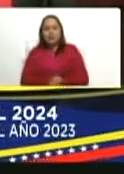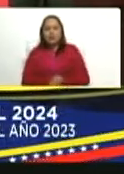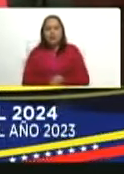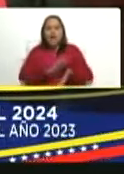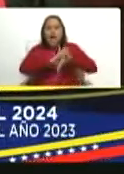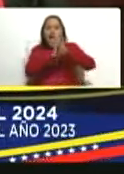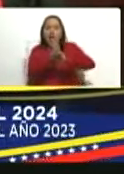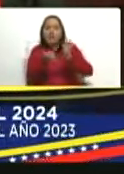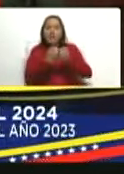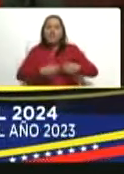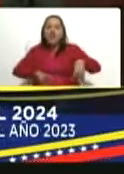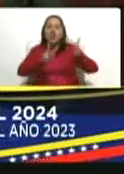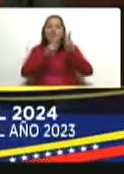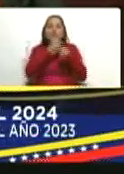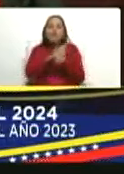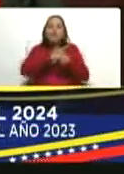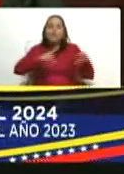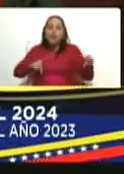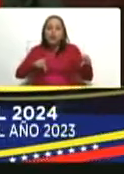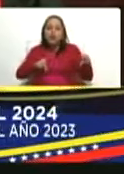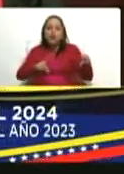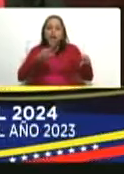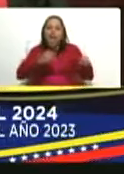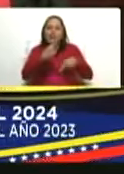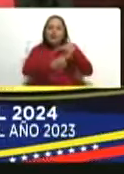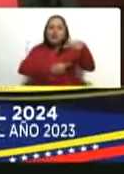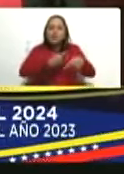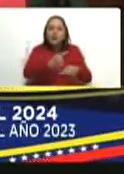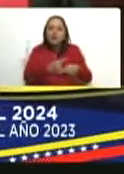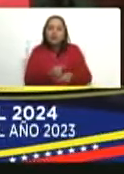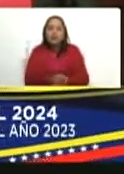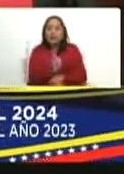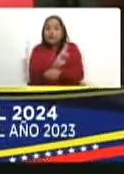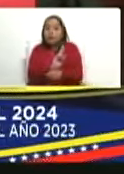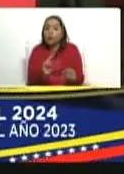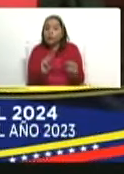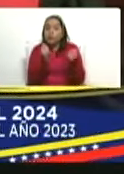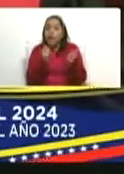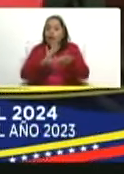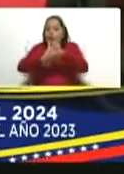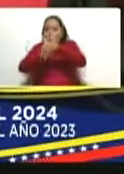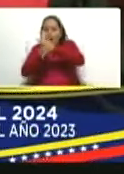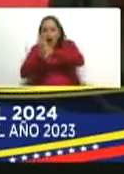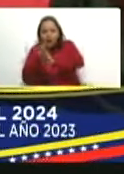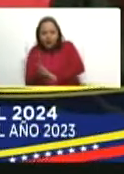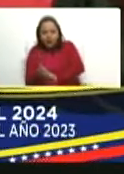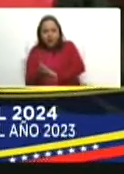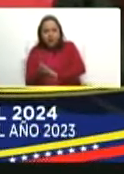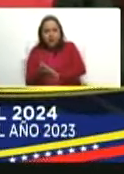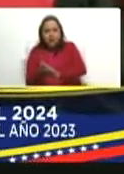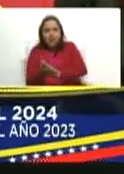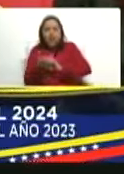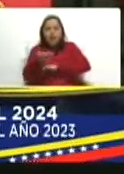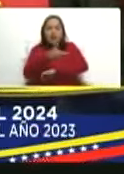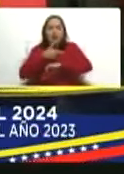de la moral pública causa bien pronto la disolución del